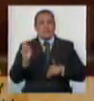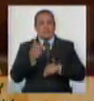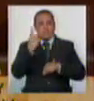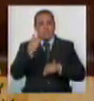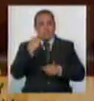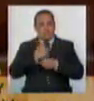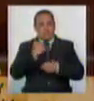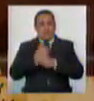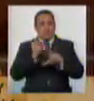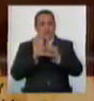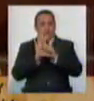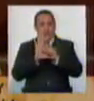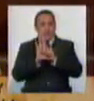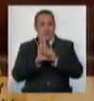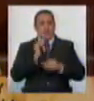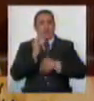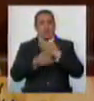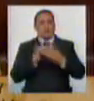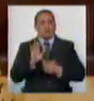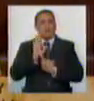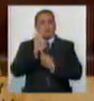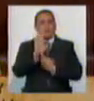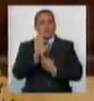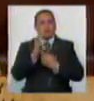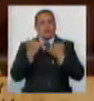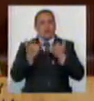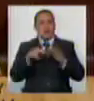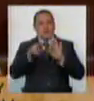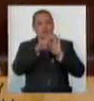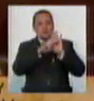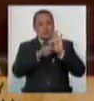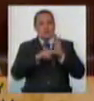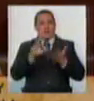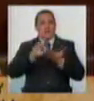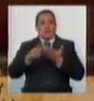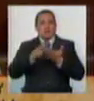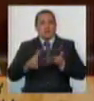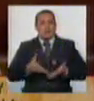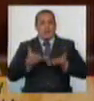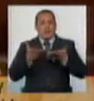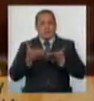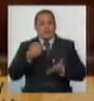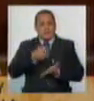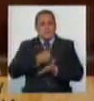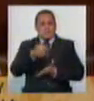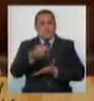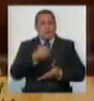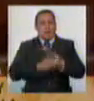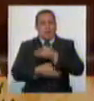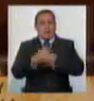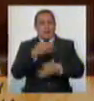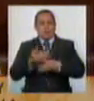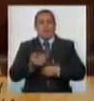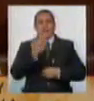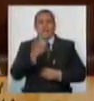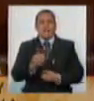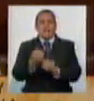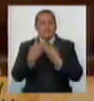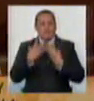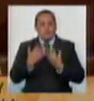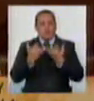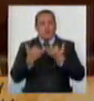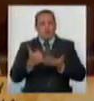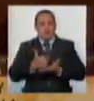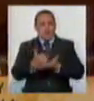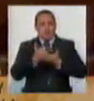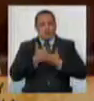paquete legislativo promulgamos también la norma que autoriza el beneficio de recompensa a favor de quienes brinden información que